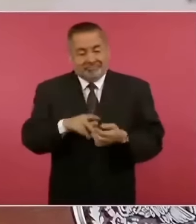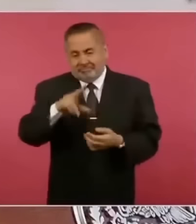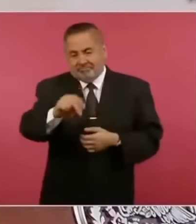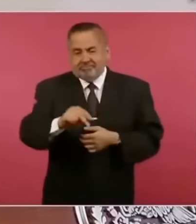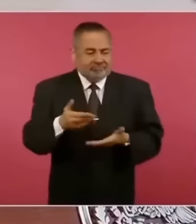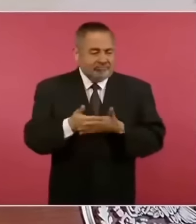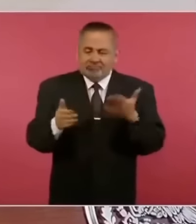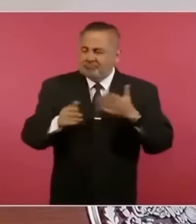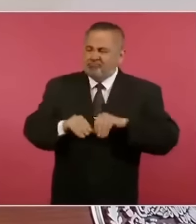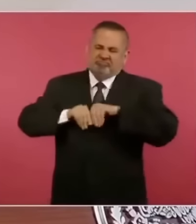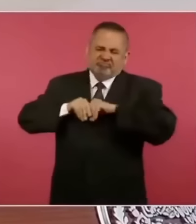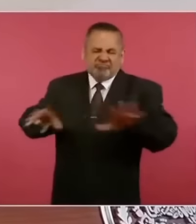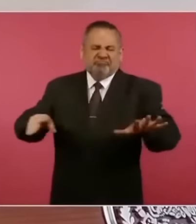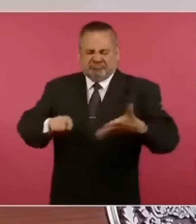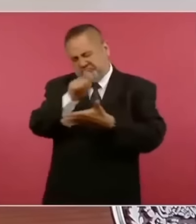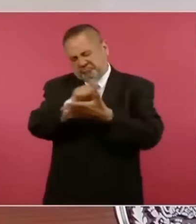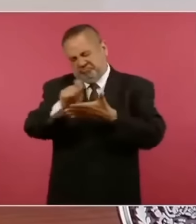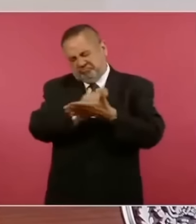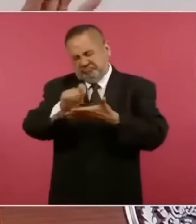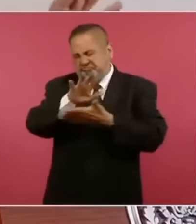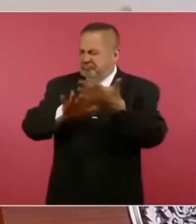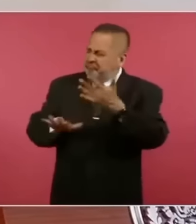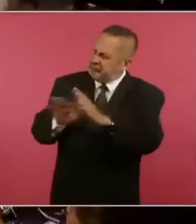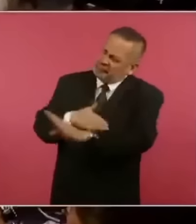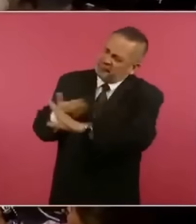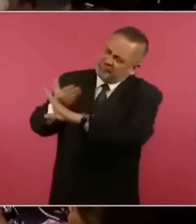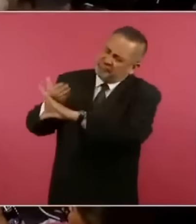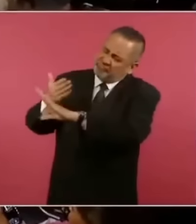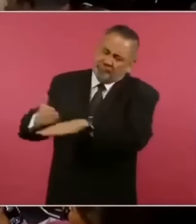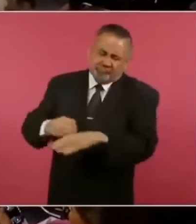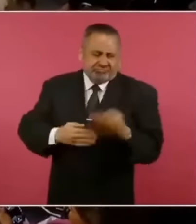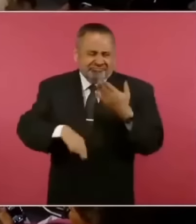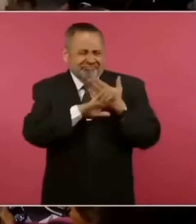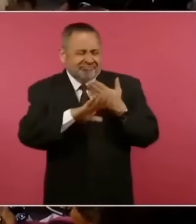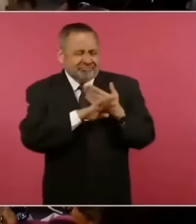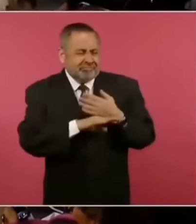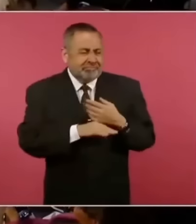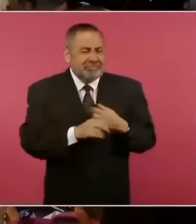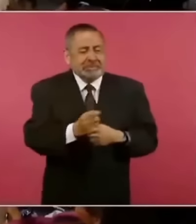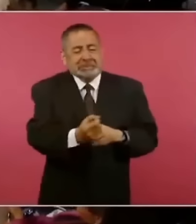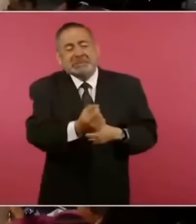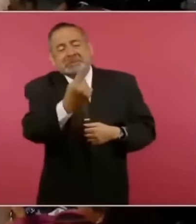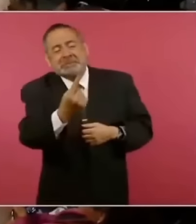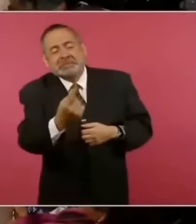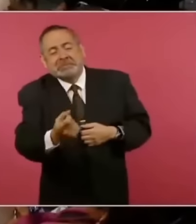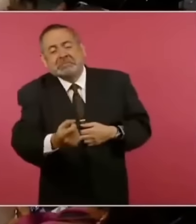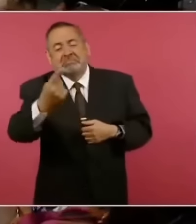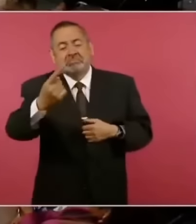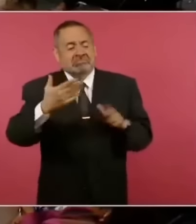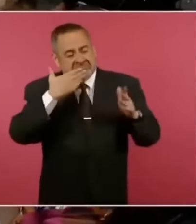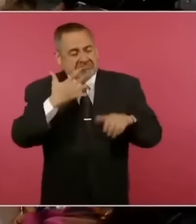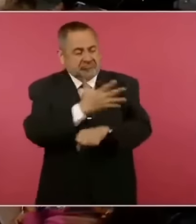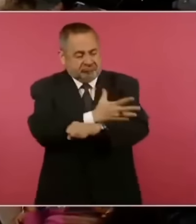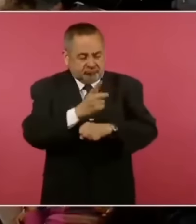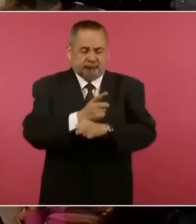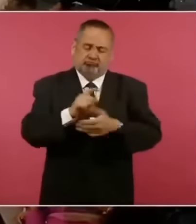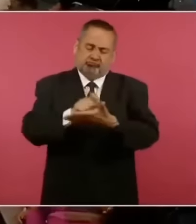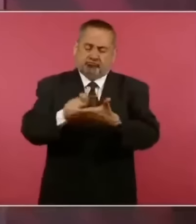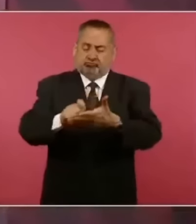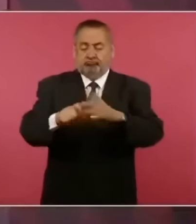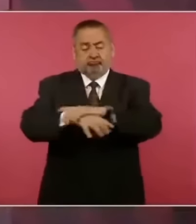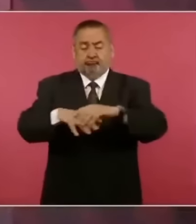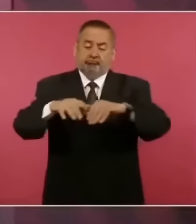no todos con honrosas Está muy difícil encontrar un escritor en